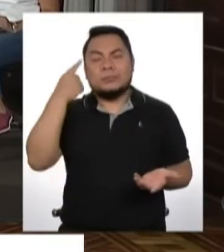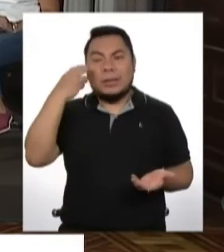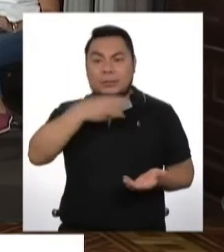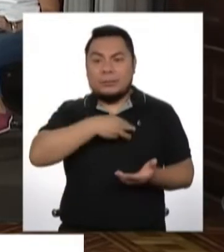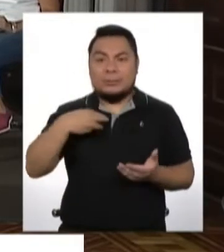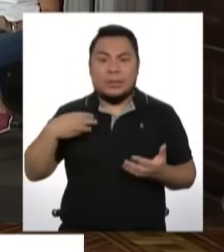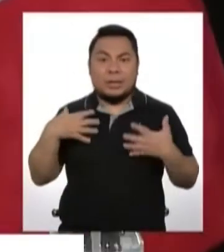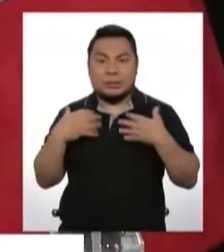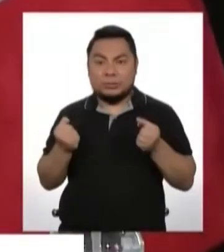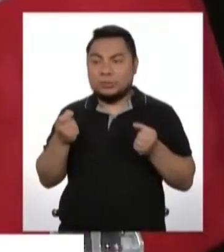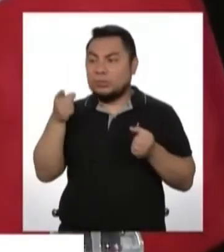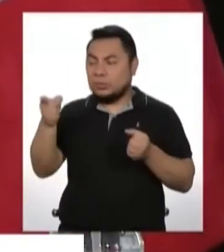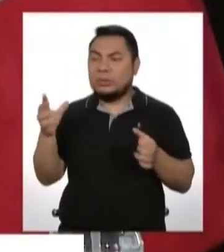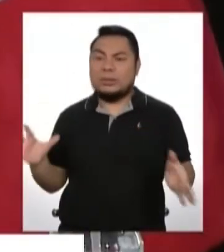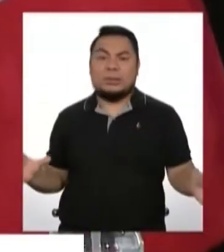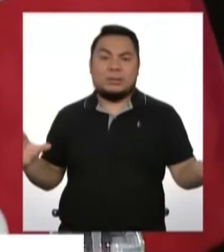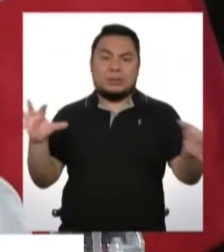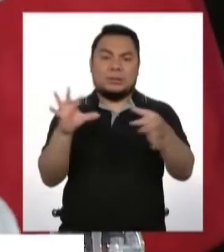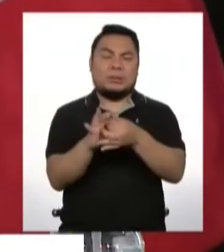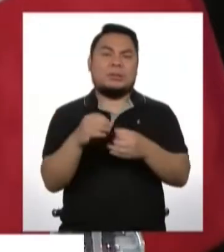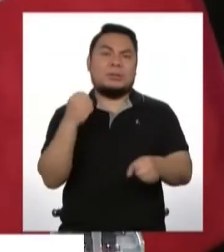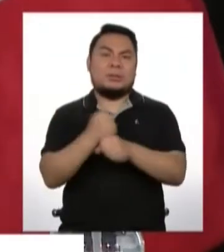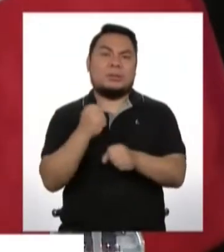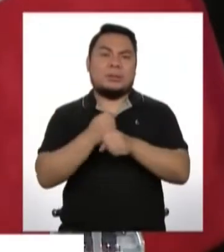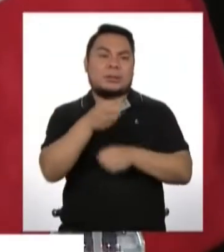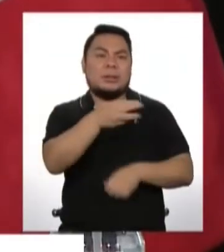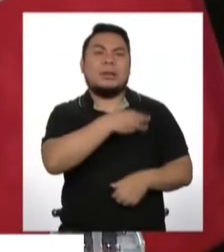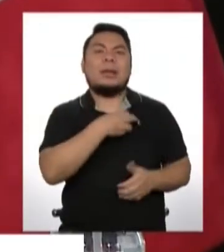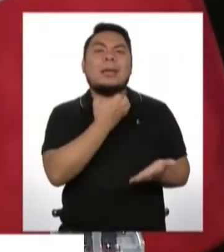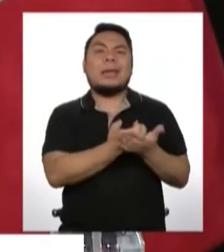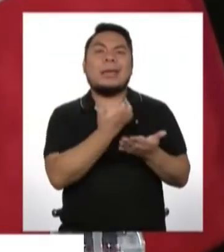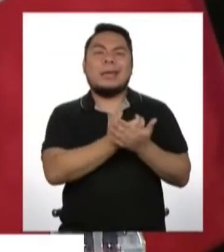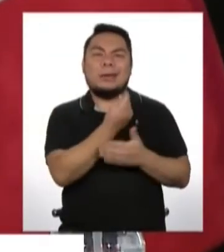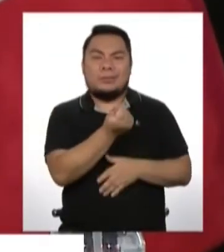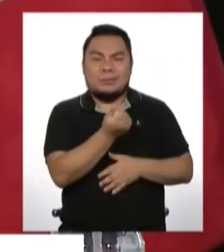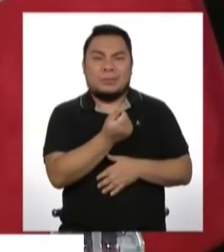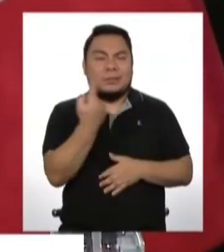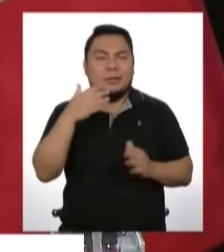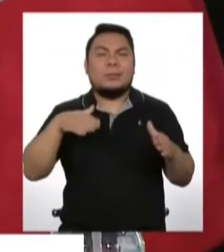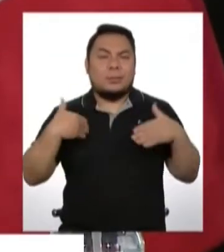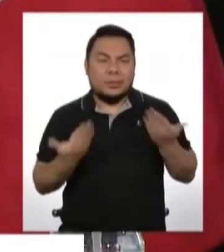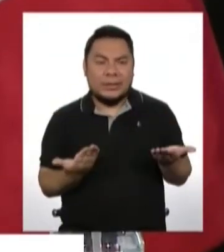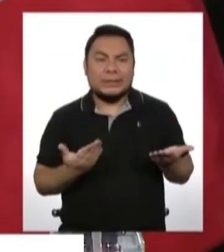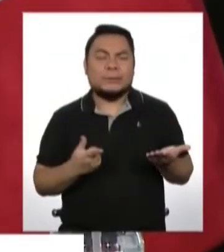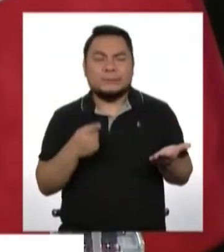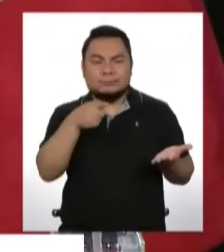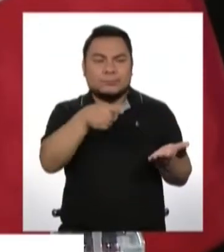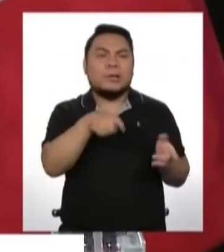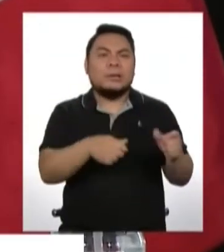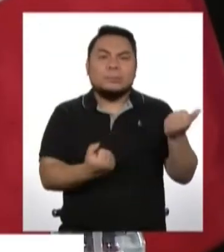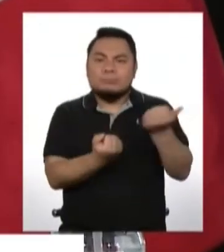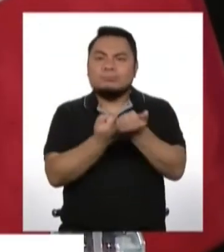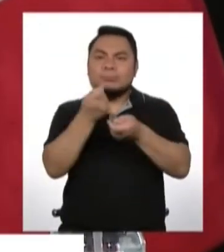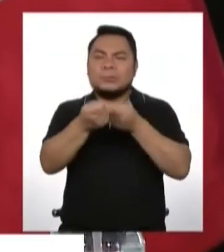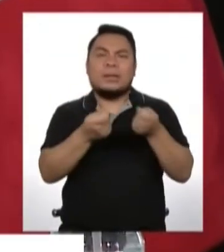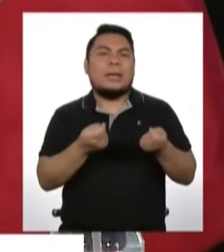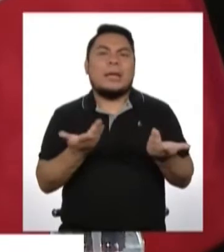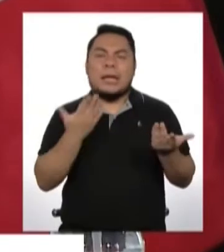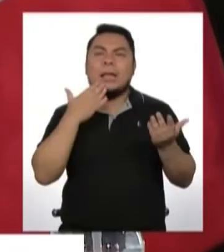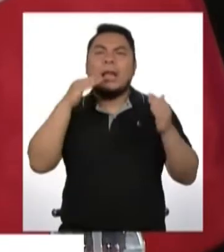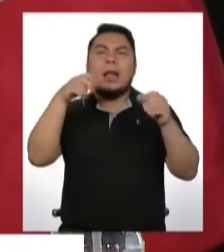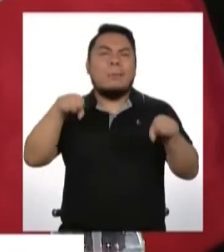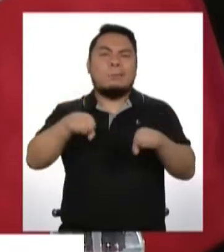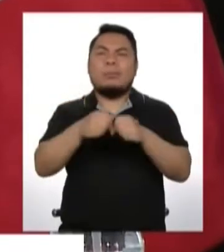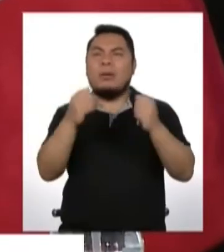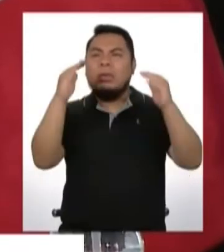tiene que ir de la mano con un esfuerzo grande en la economía para evitar el menor daño